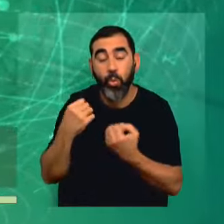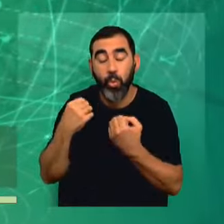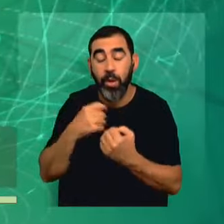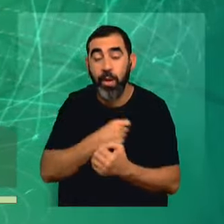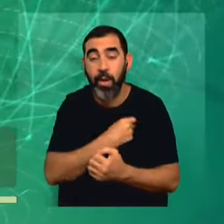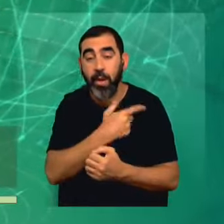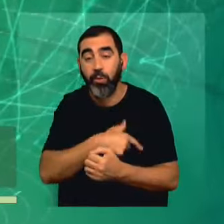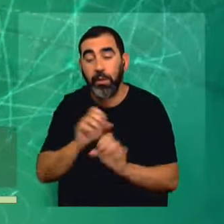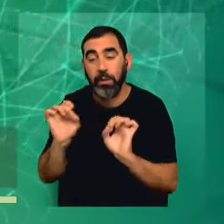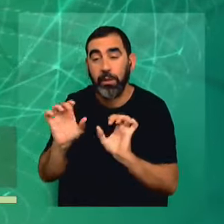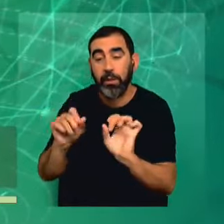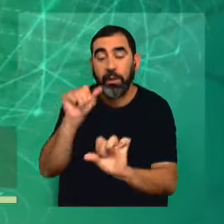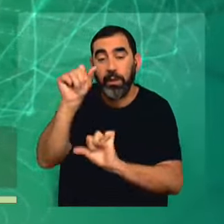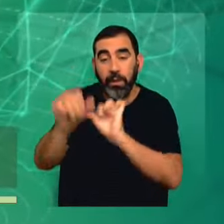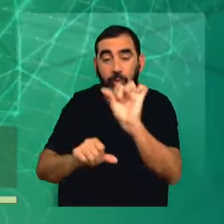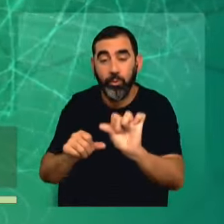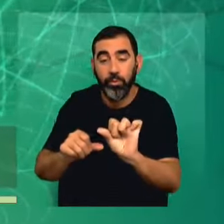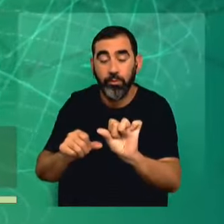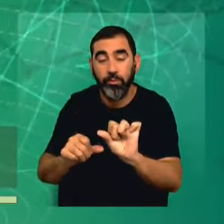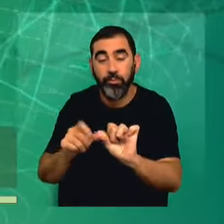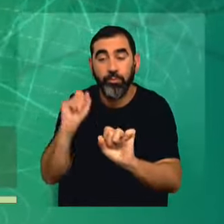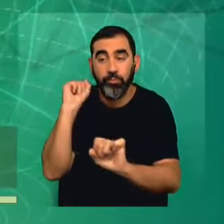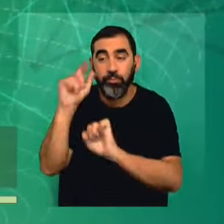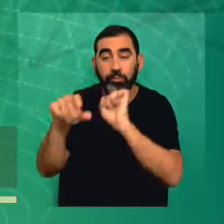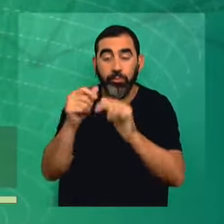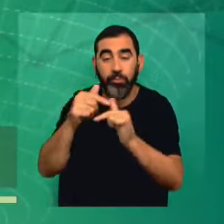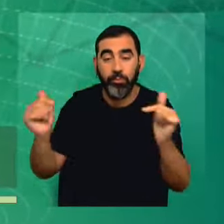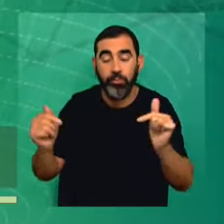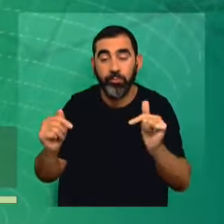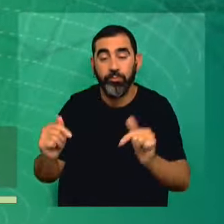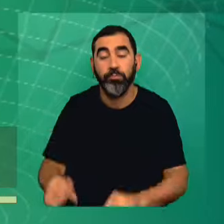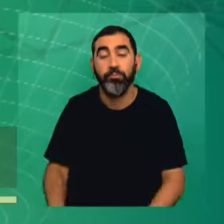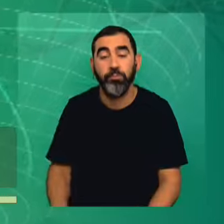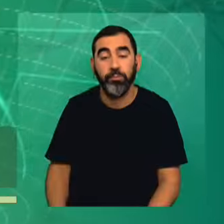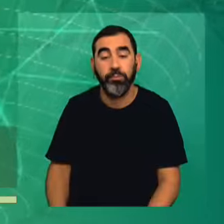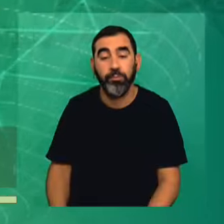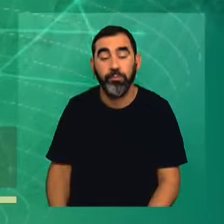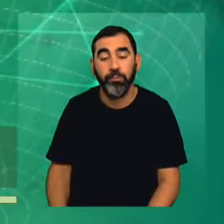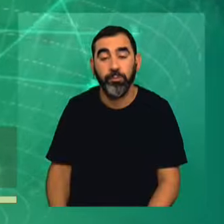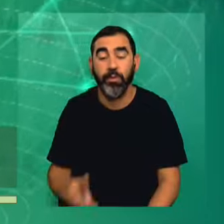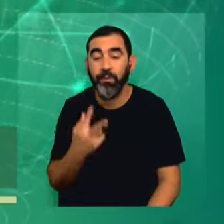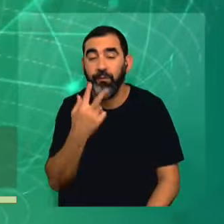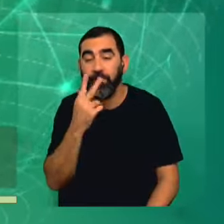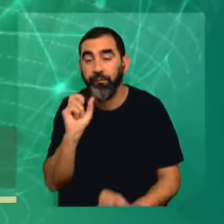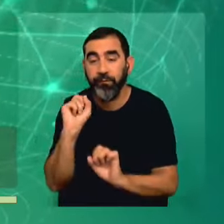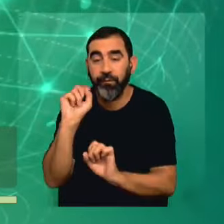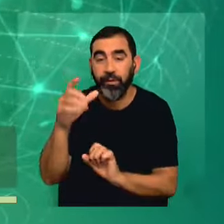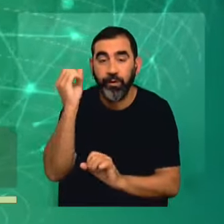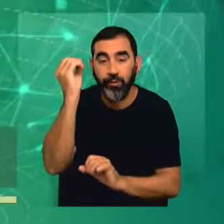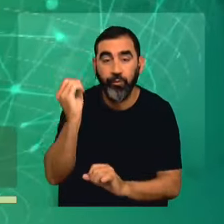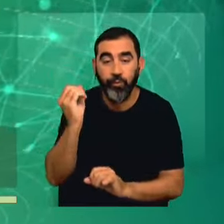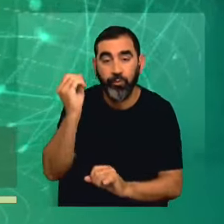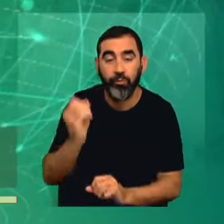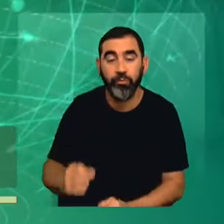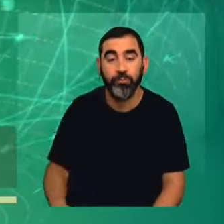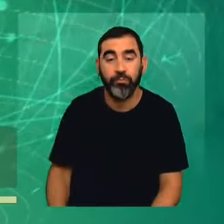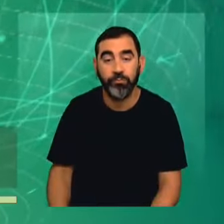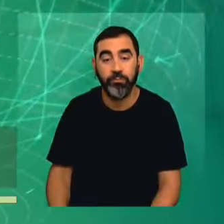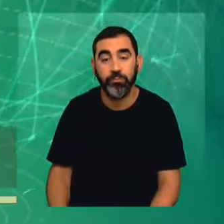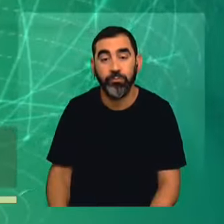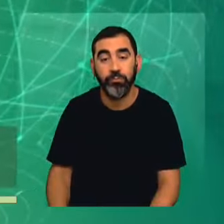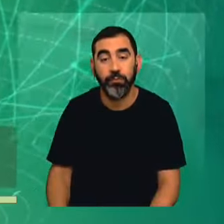registró roturas tras agresiones de proyectiles que tuvieron como consecuencia el rompimiento de vidrios de El Ómnibus algo que sucedió